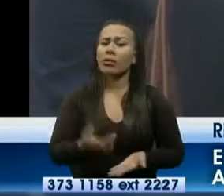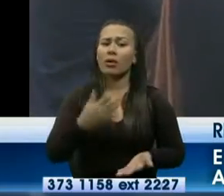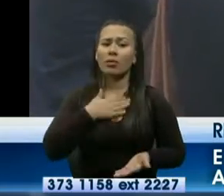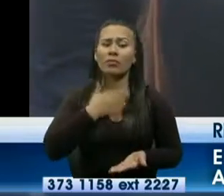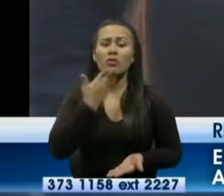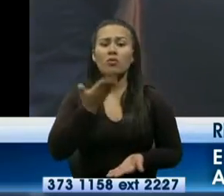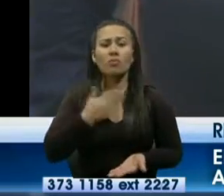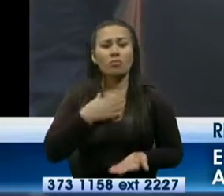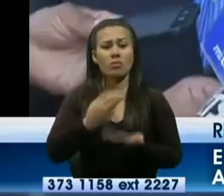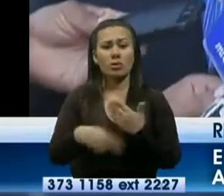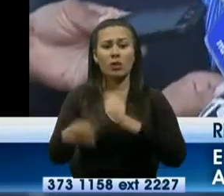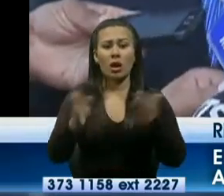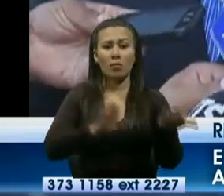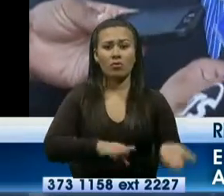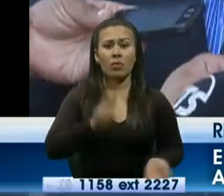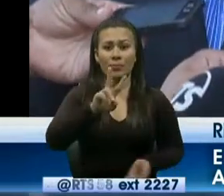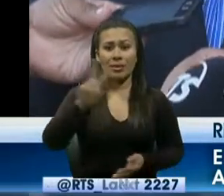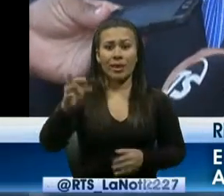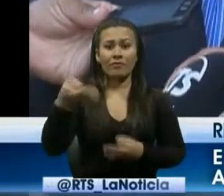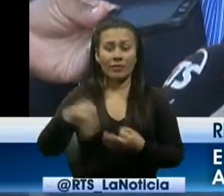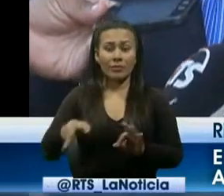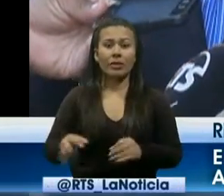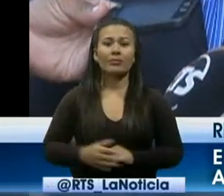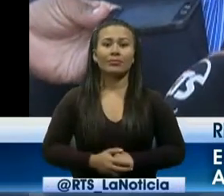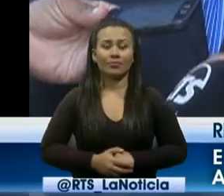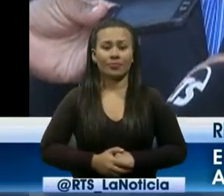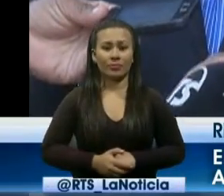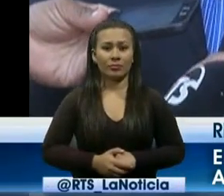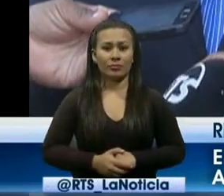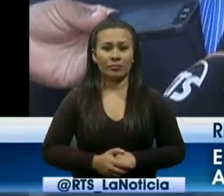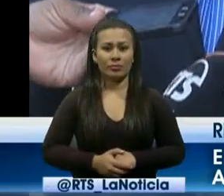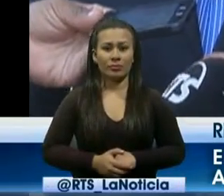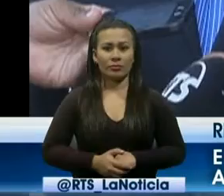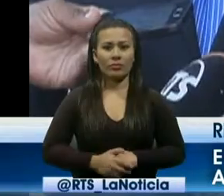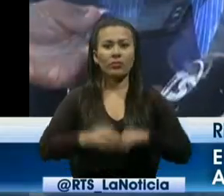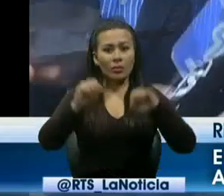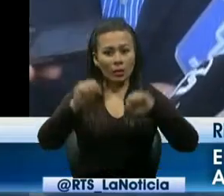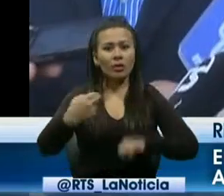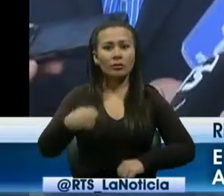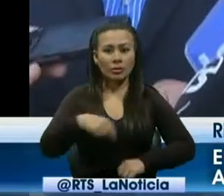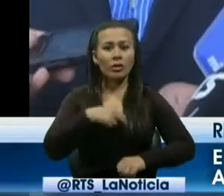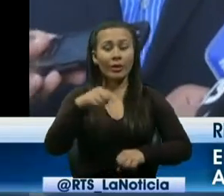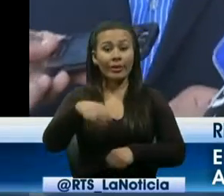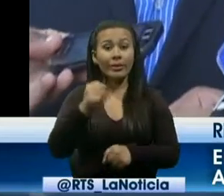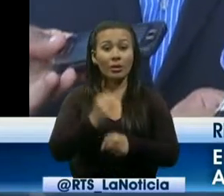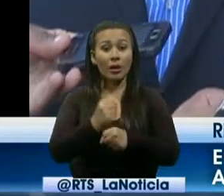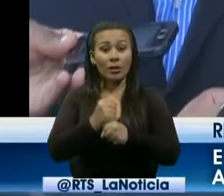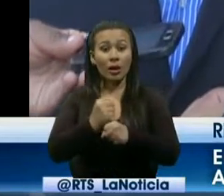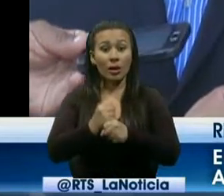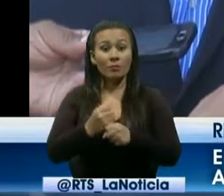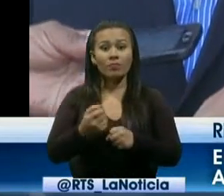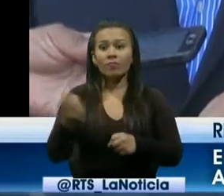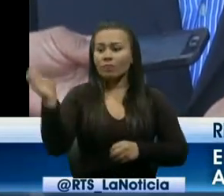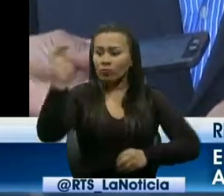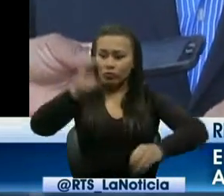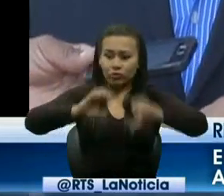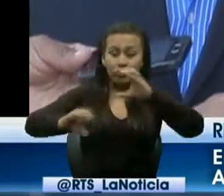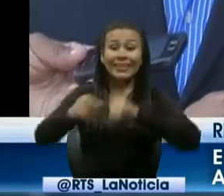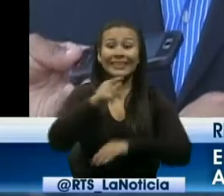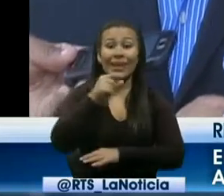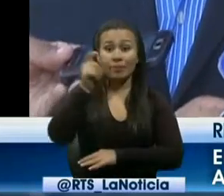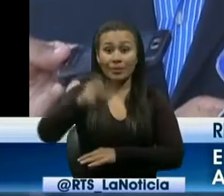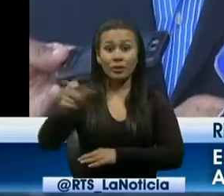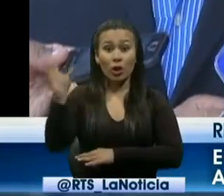día 22 de febrero. Y la expectativa es de que esto nos lleve a saber la verdad, de saber si realmente los que están presos son